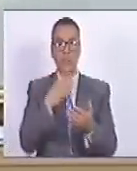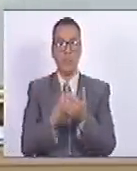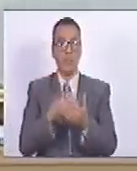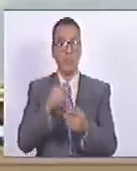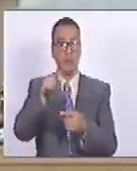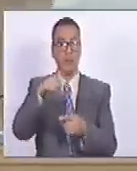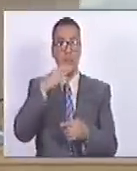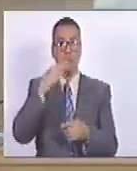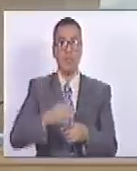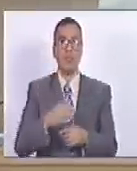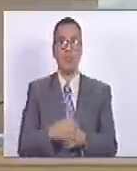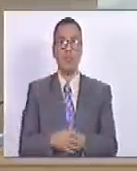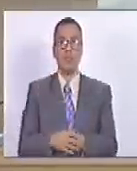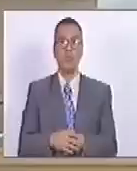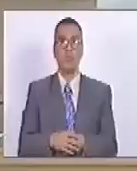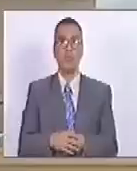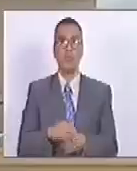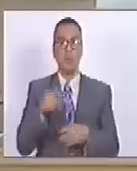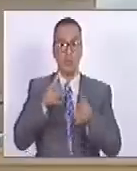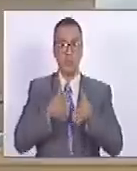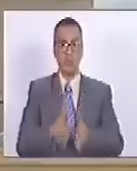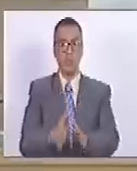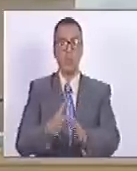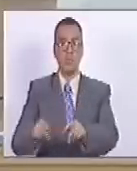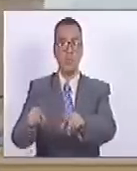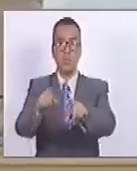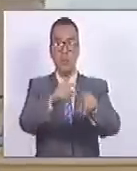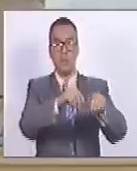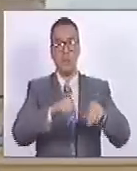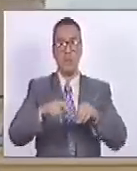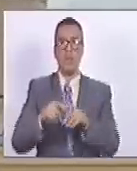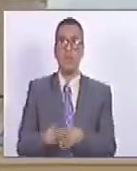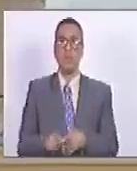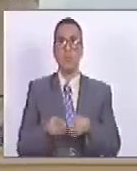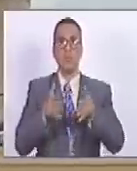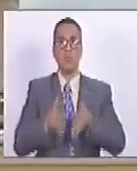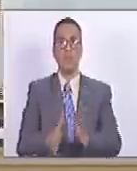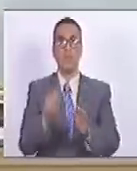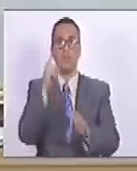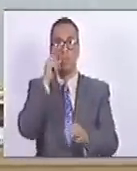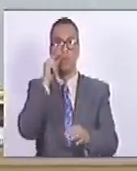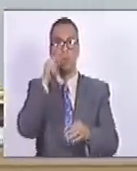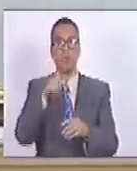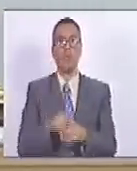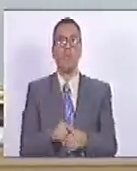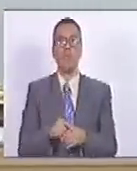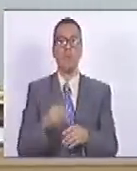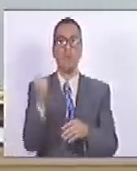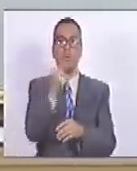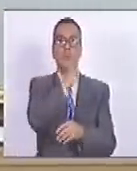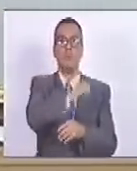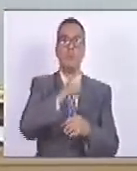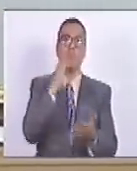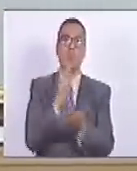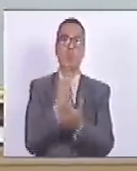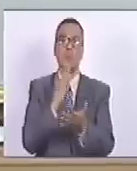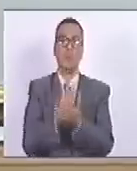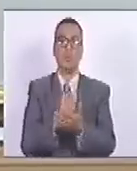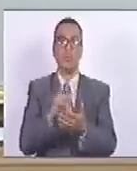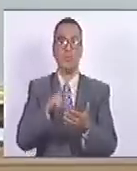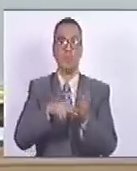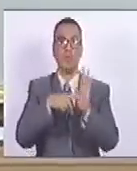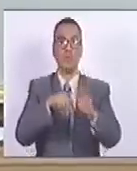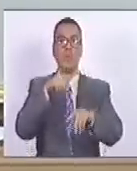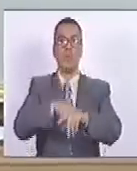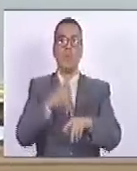destino, haber nacido en una tierra donde nació el hombre que aniquiló para siempre la presencia